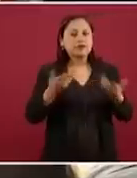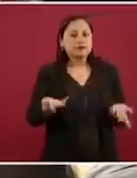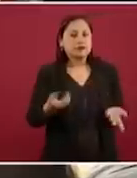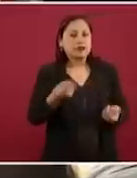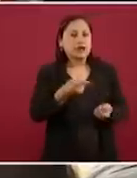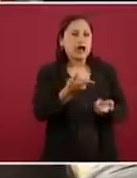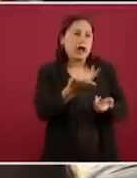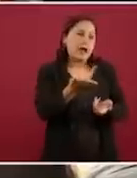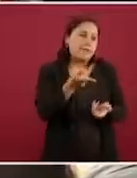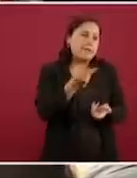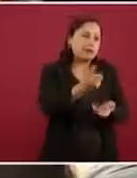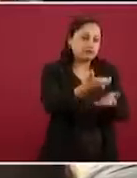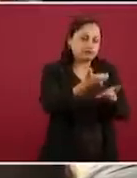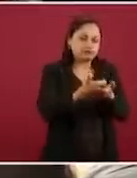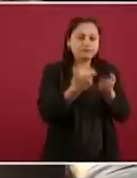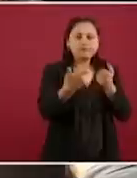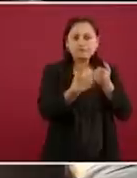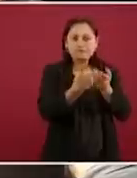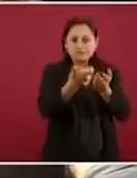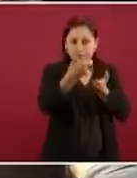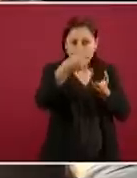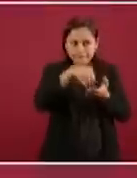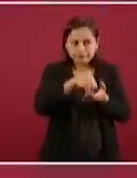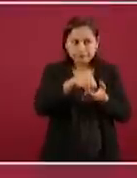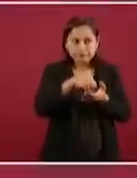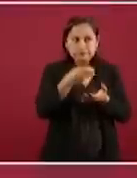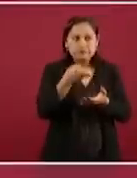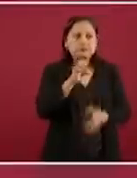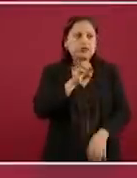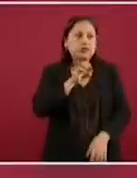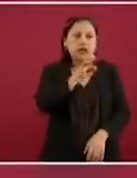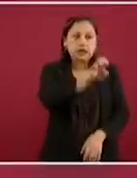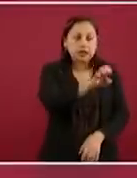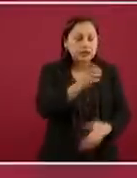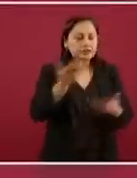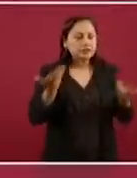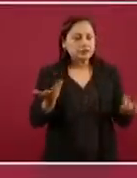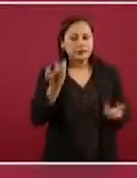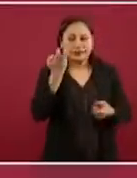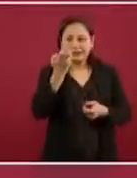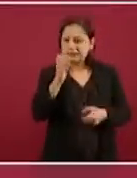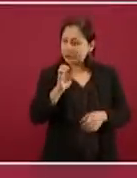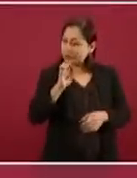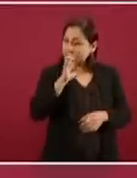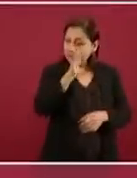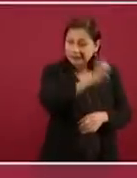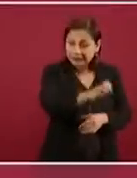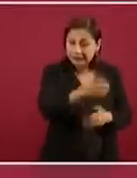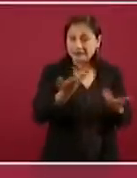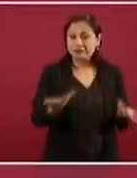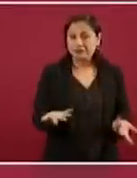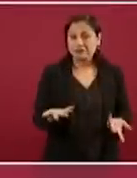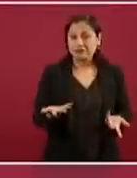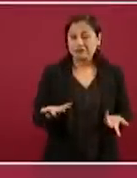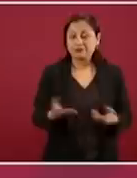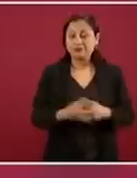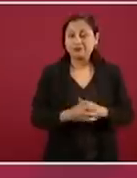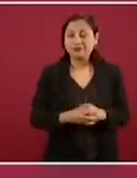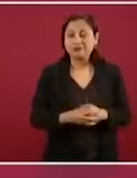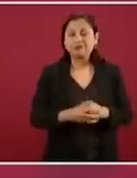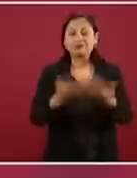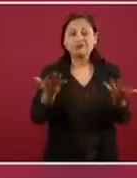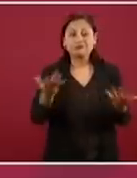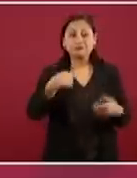tanto. Y así defraudan, engañan. Entonces, también para la